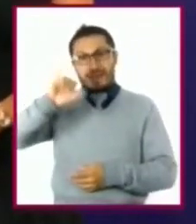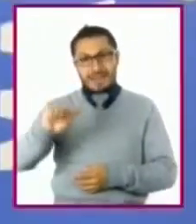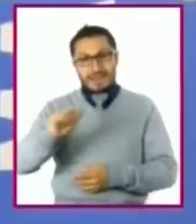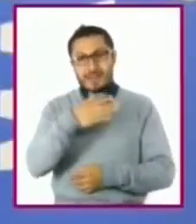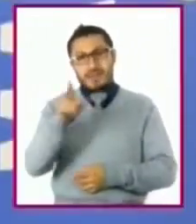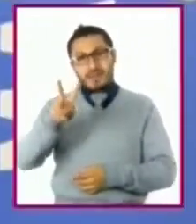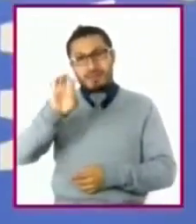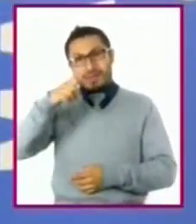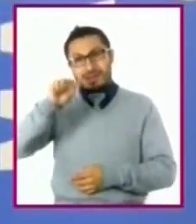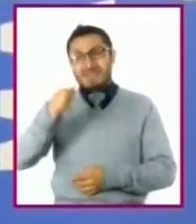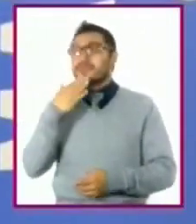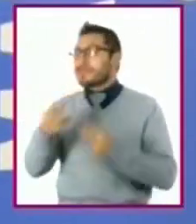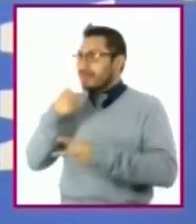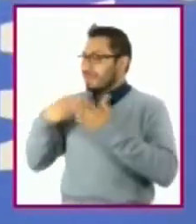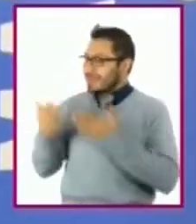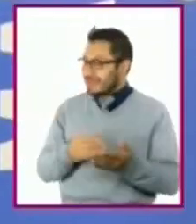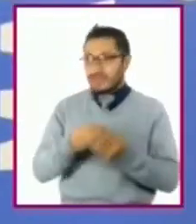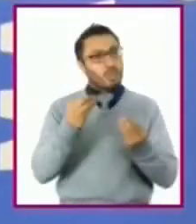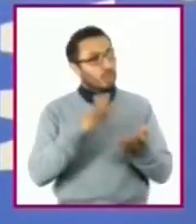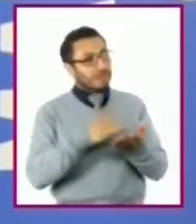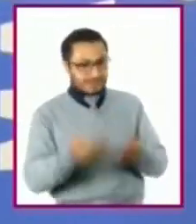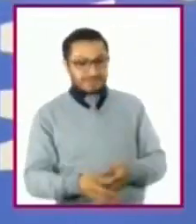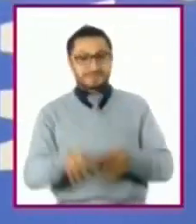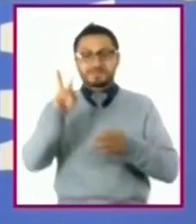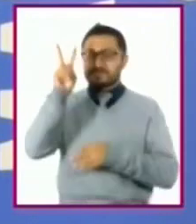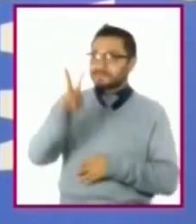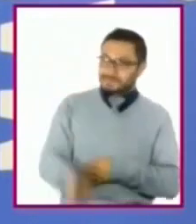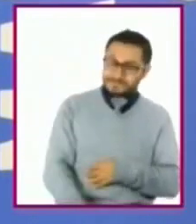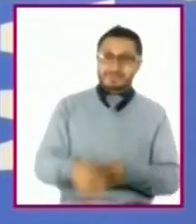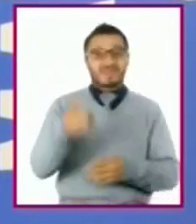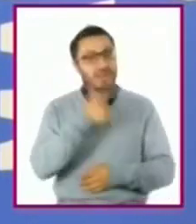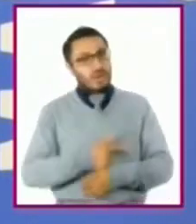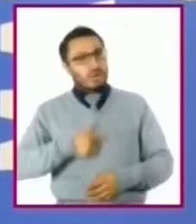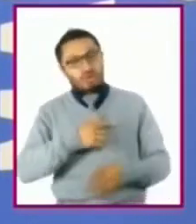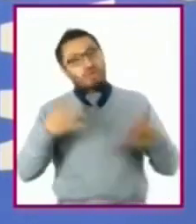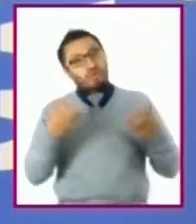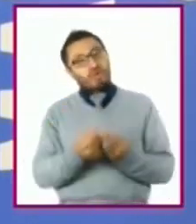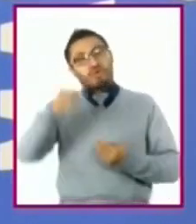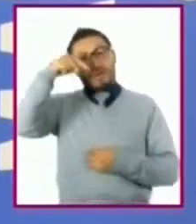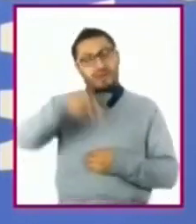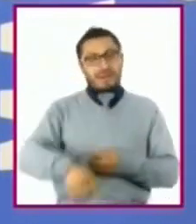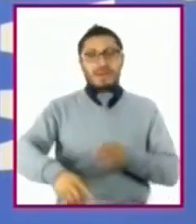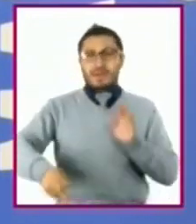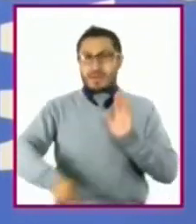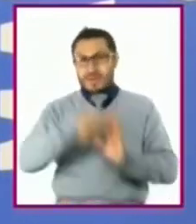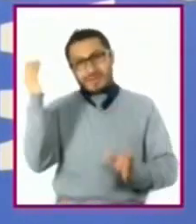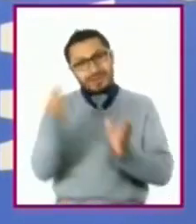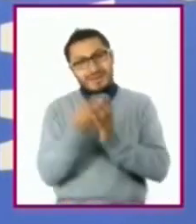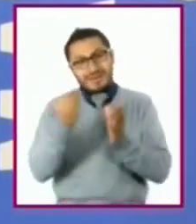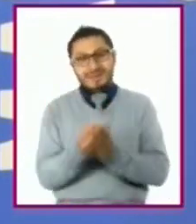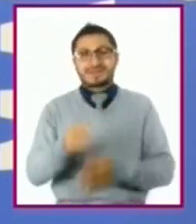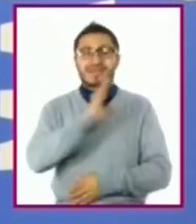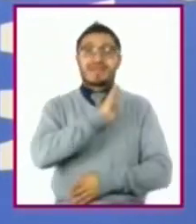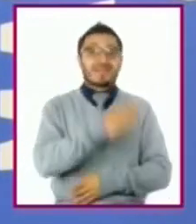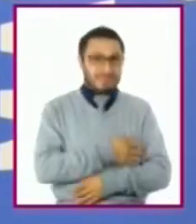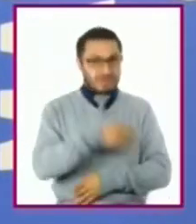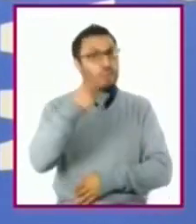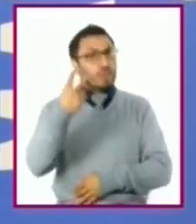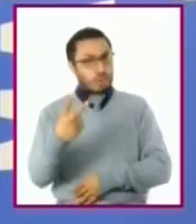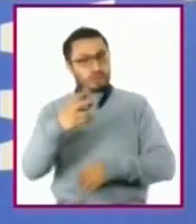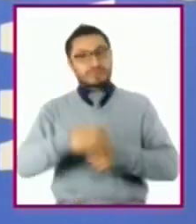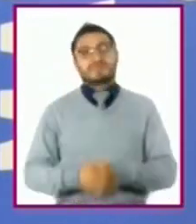gracias. Y efectivamente, es un gusto encontrarnos por aquí, en una sesión más de Lengua Materna 2.